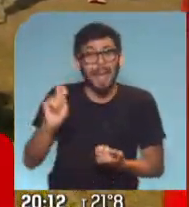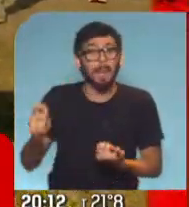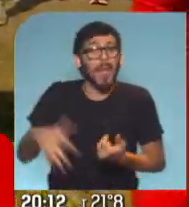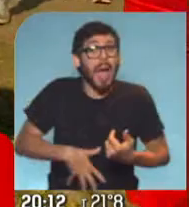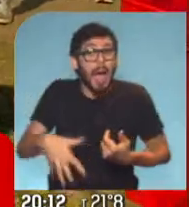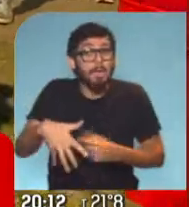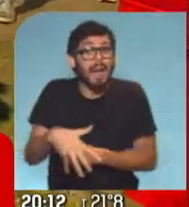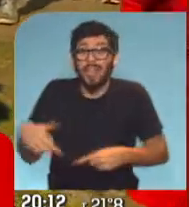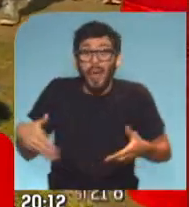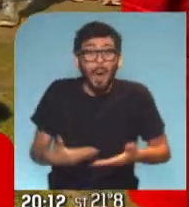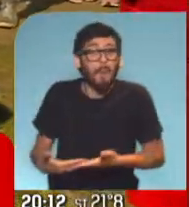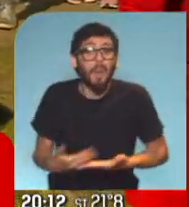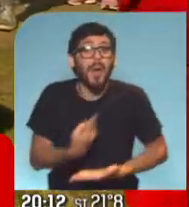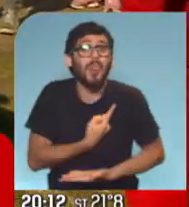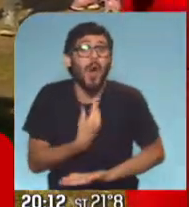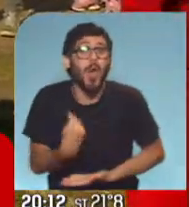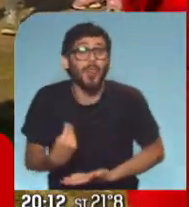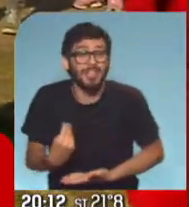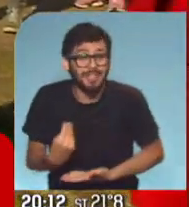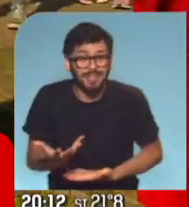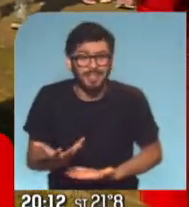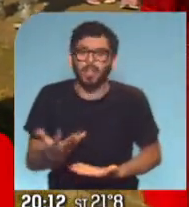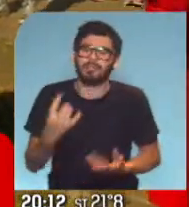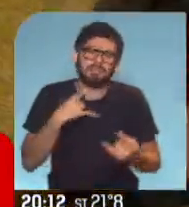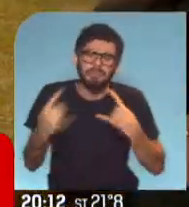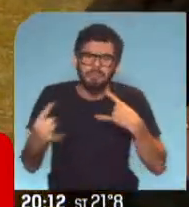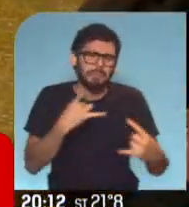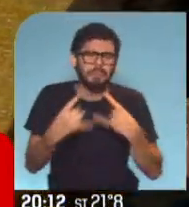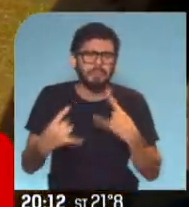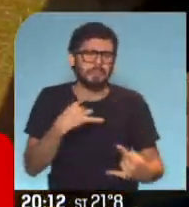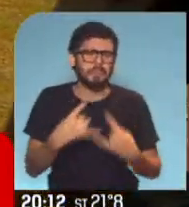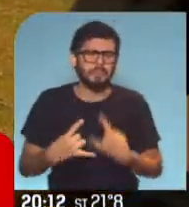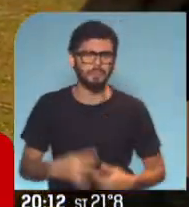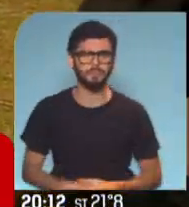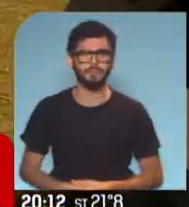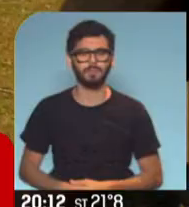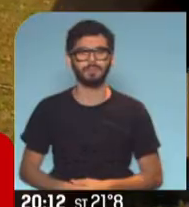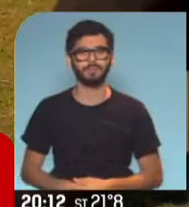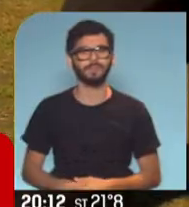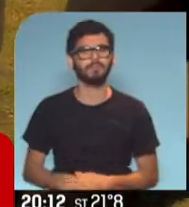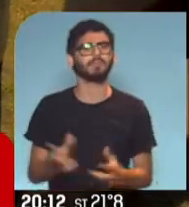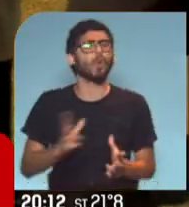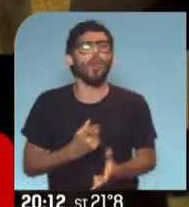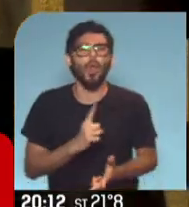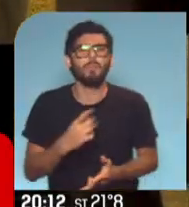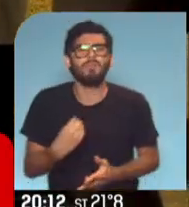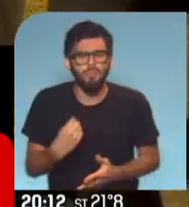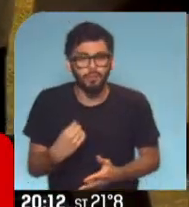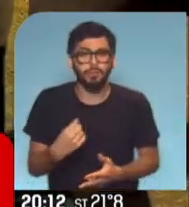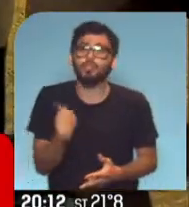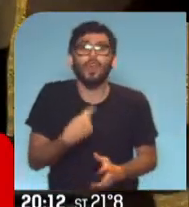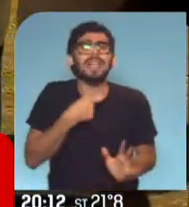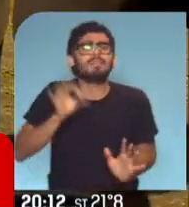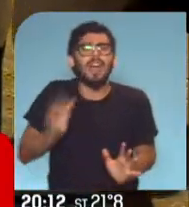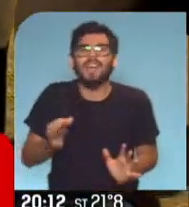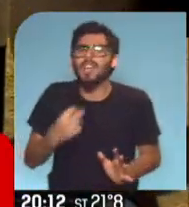¿Dónde están los bebés? ¿Dónde están? ¿Por qué no nos dicen a nosotros? Nosotros solamente queremos saber